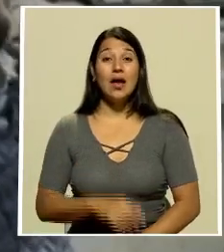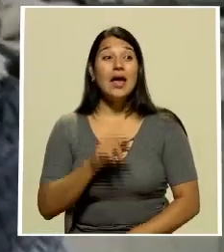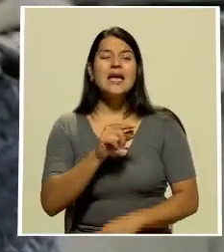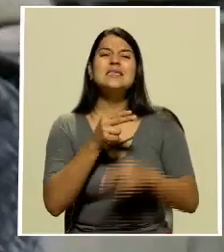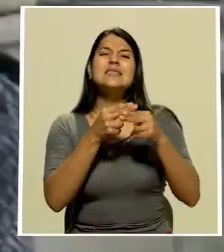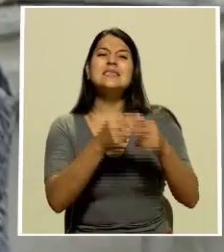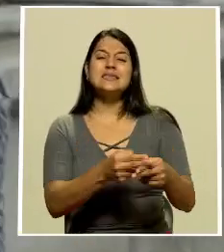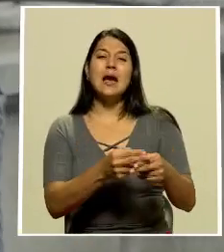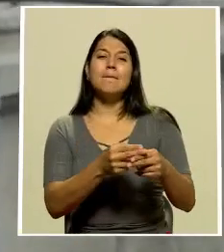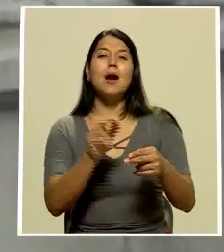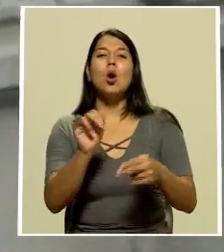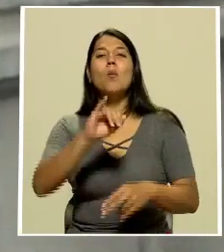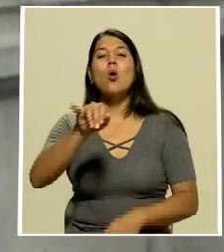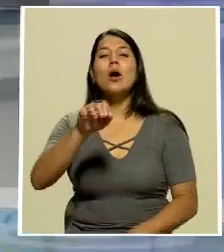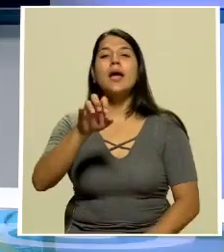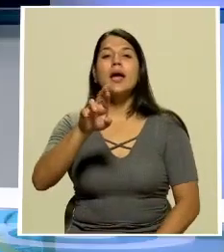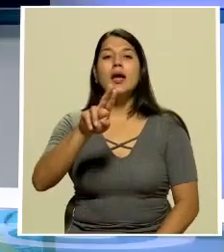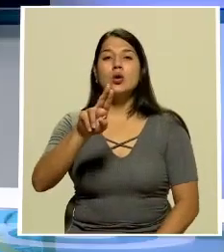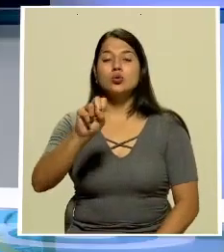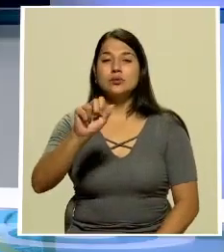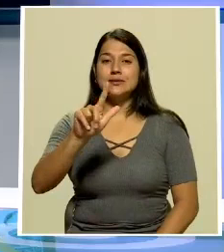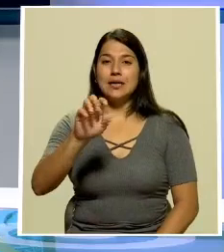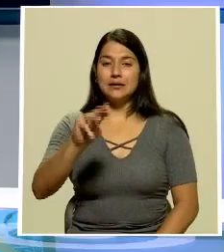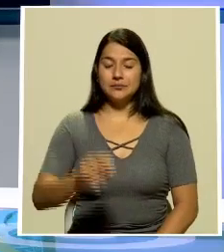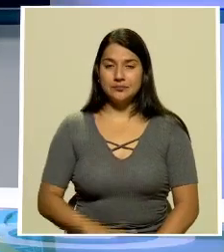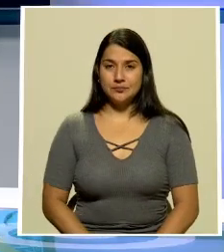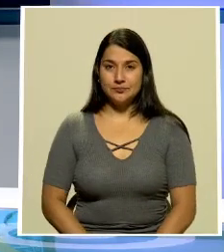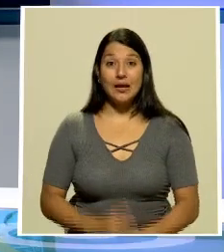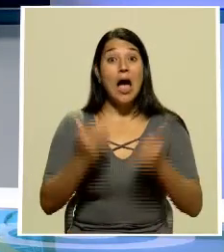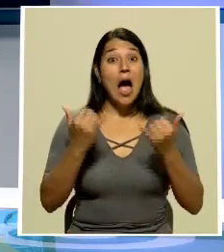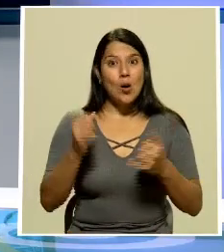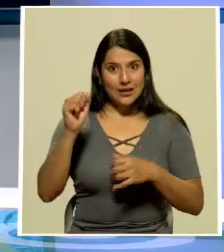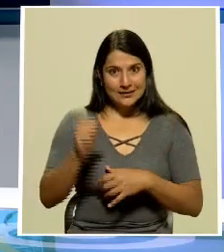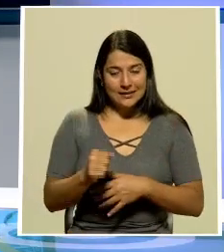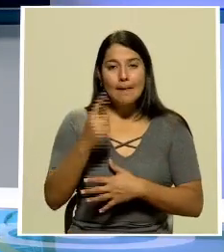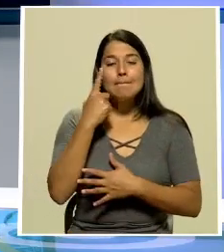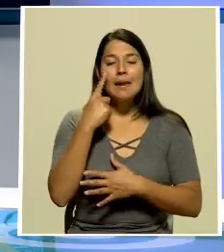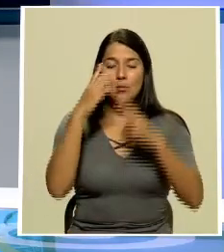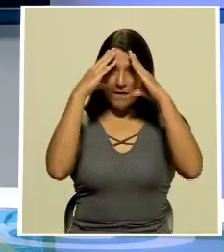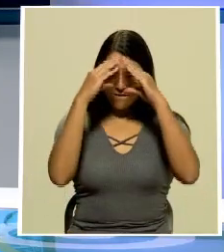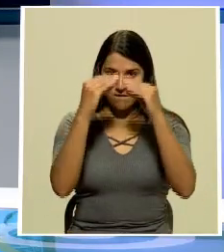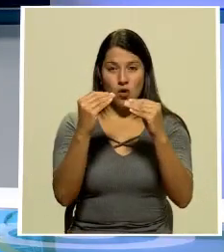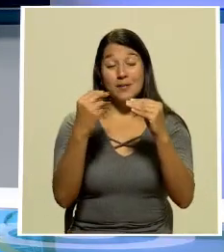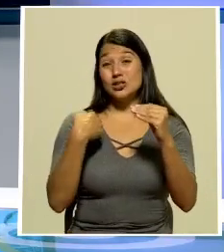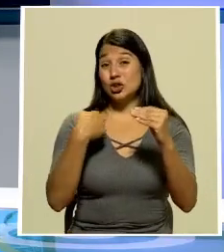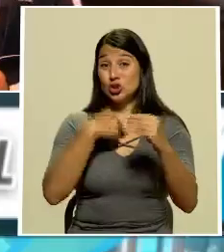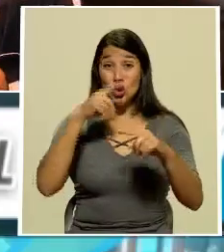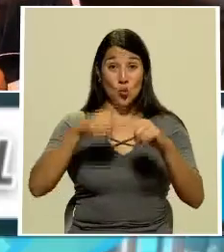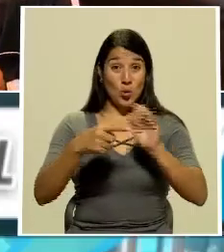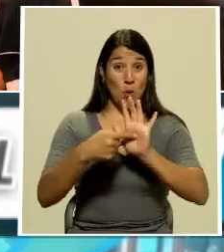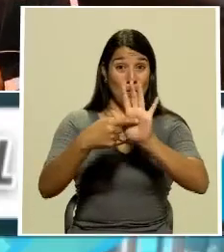suele llamar la Jerusalén de Nagorno-Karabaj. Ahora sí, vamos a ver la nota que no habíamos podido